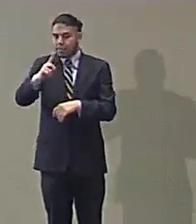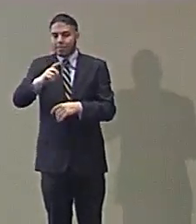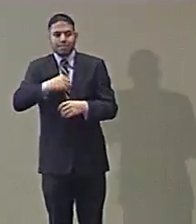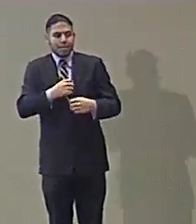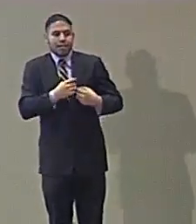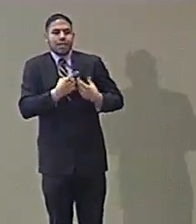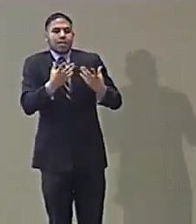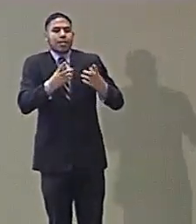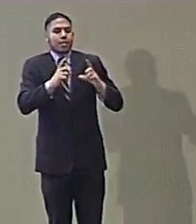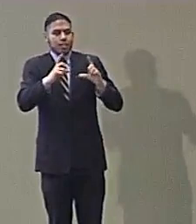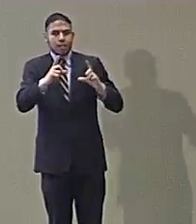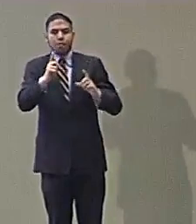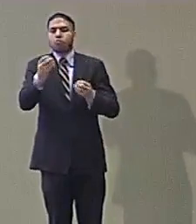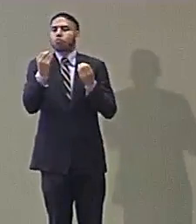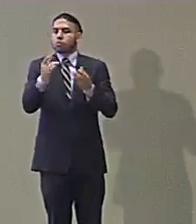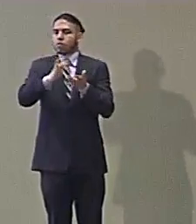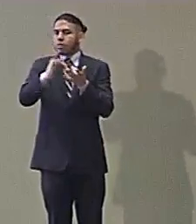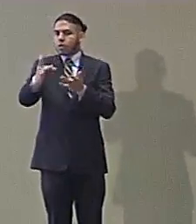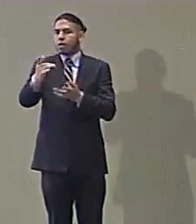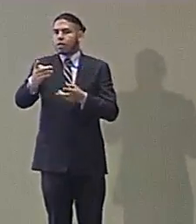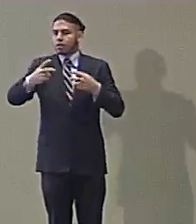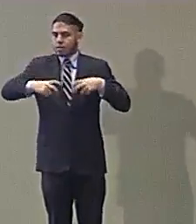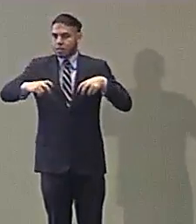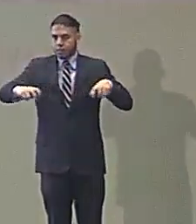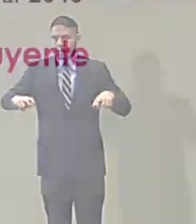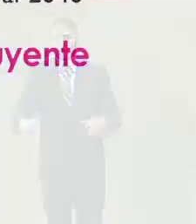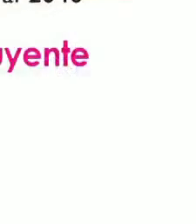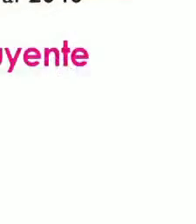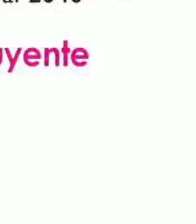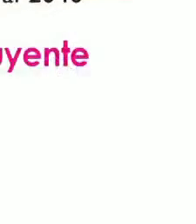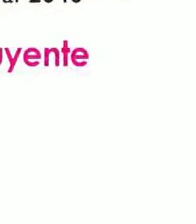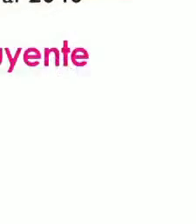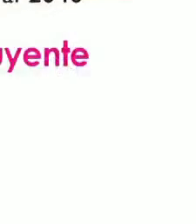muchas gracias y muy felicidades por estar aquí esta mañana